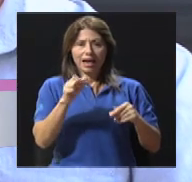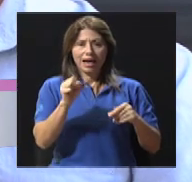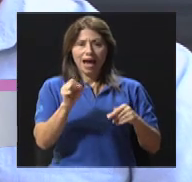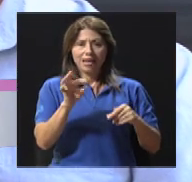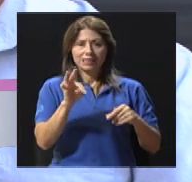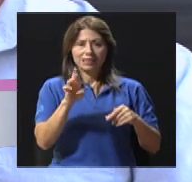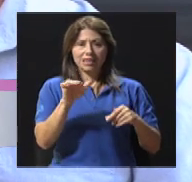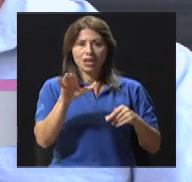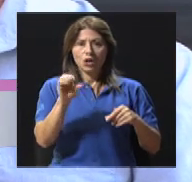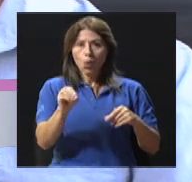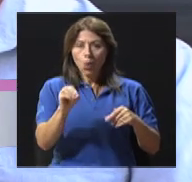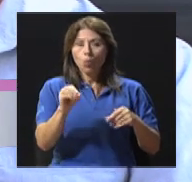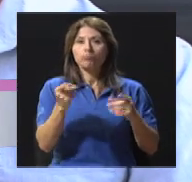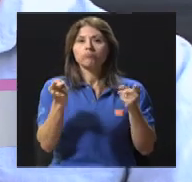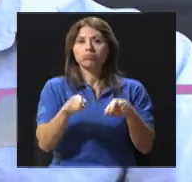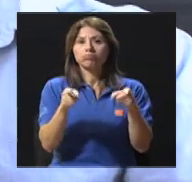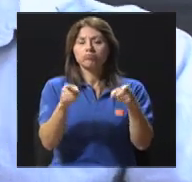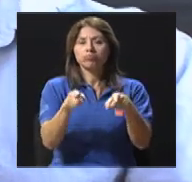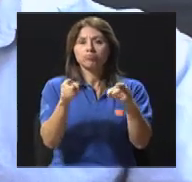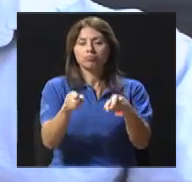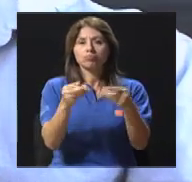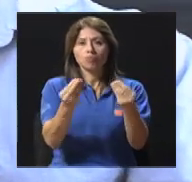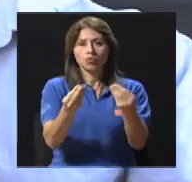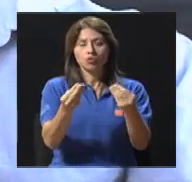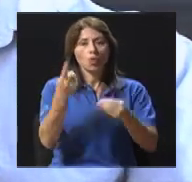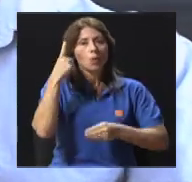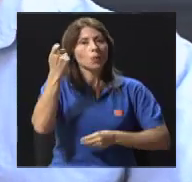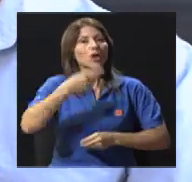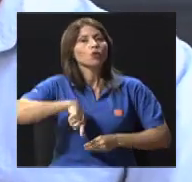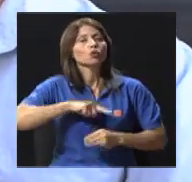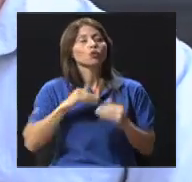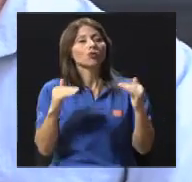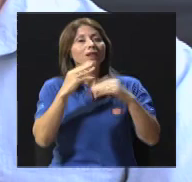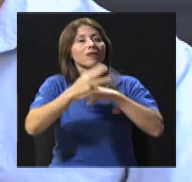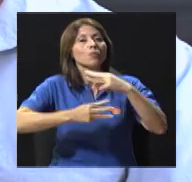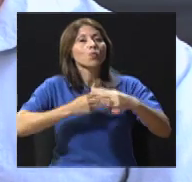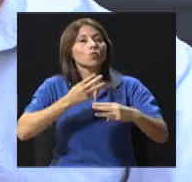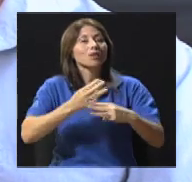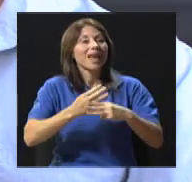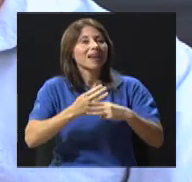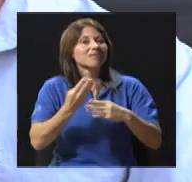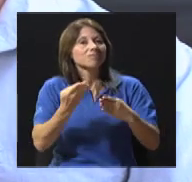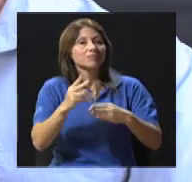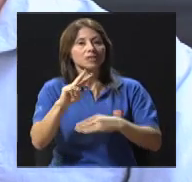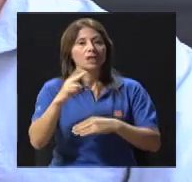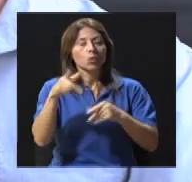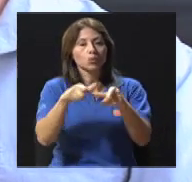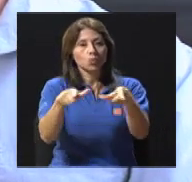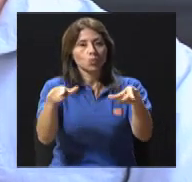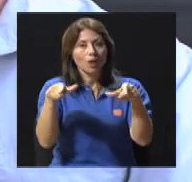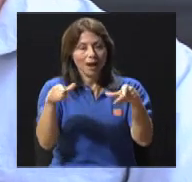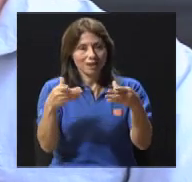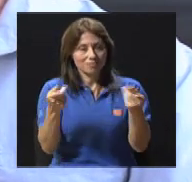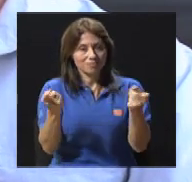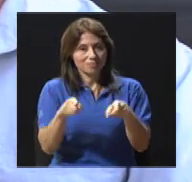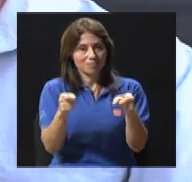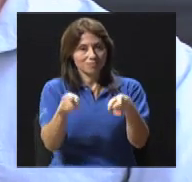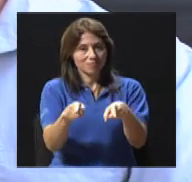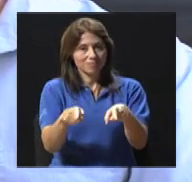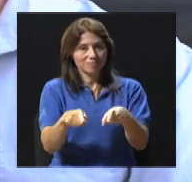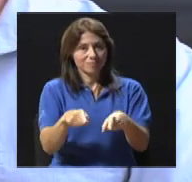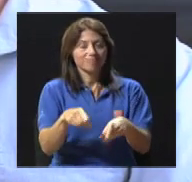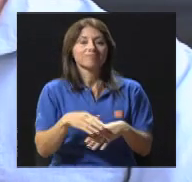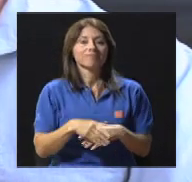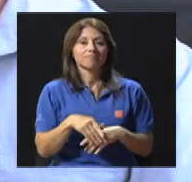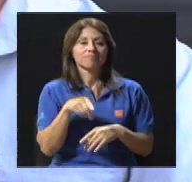población porque ostentábamos un segundo lugar a nivel mundial con respecto a la incidencia